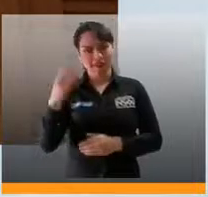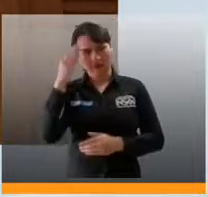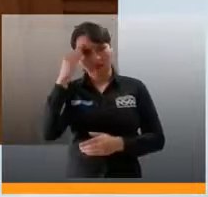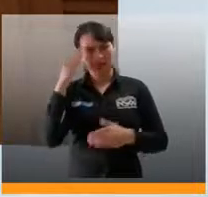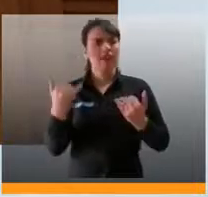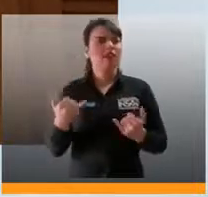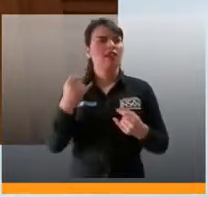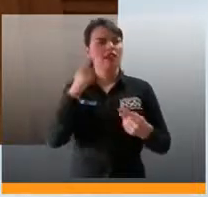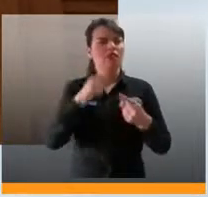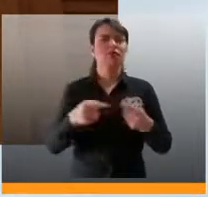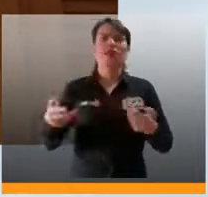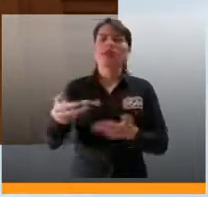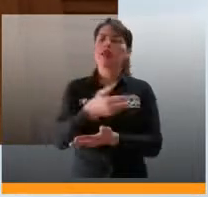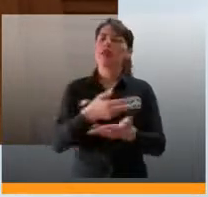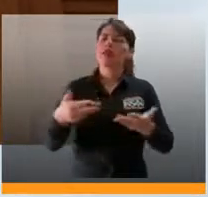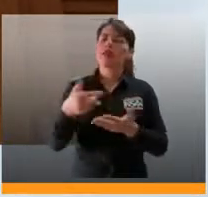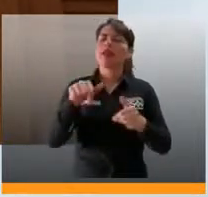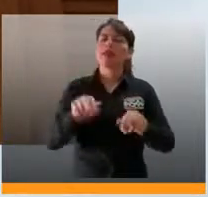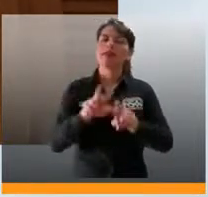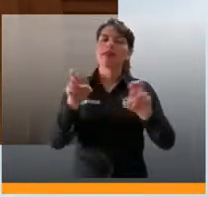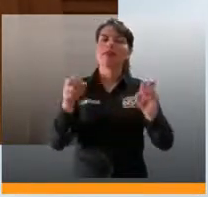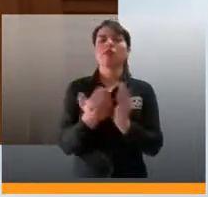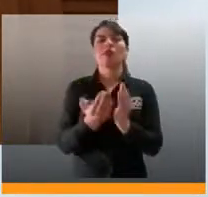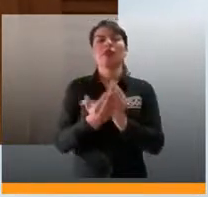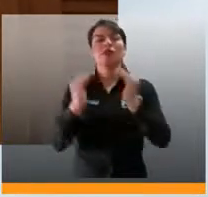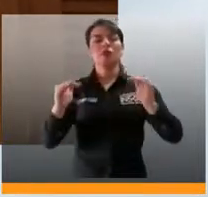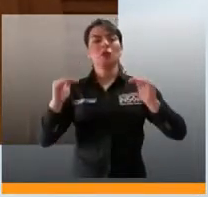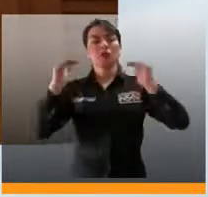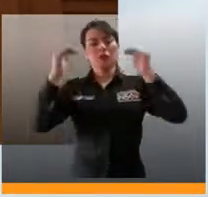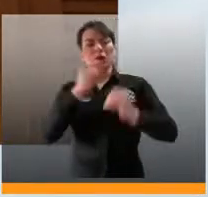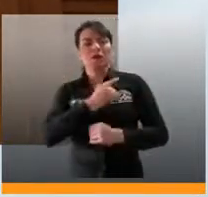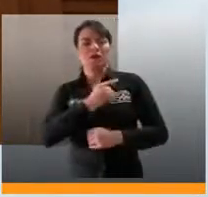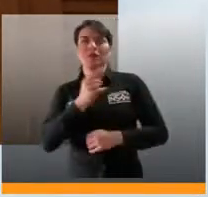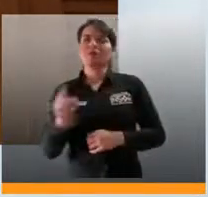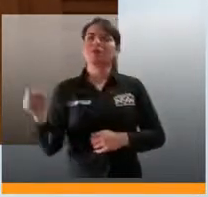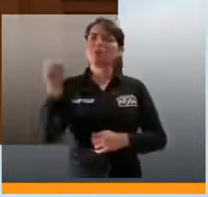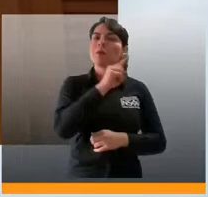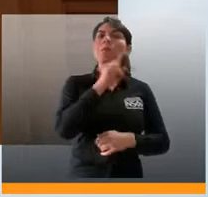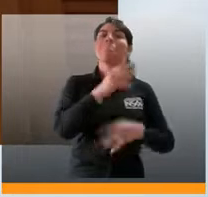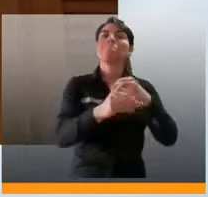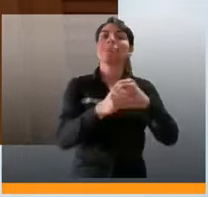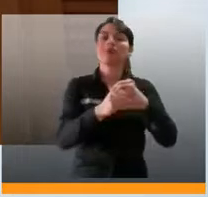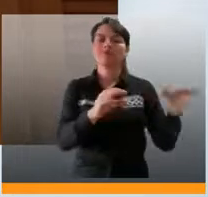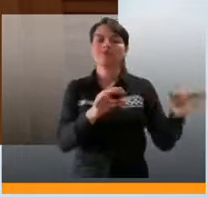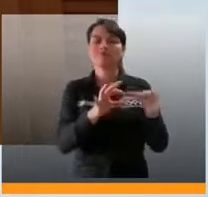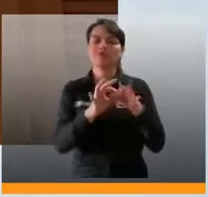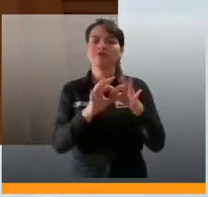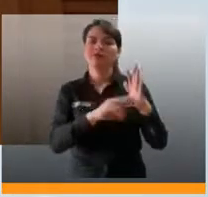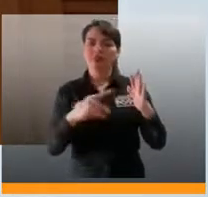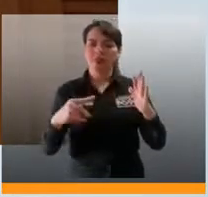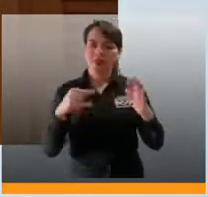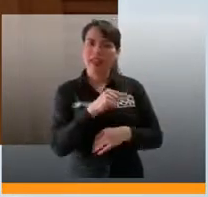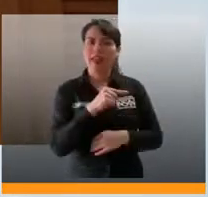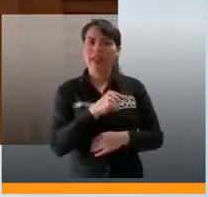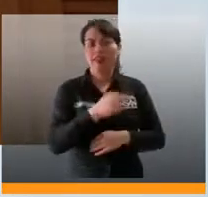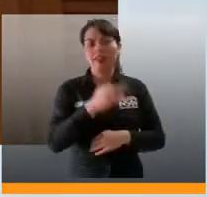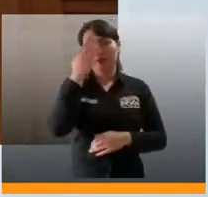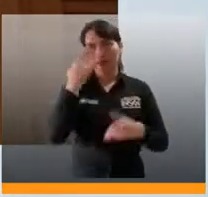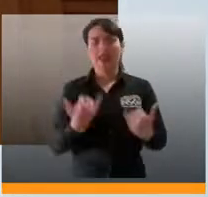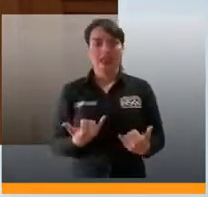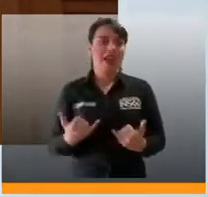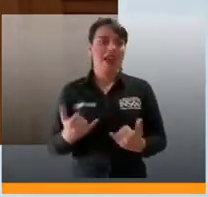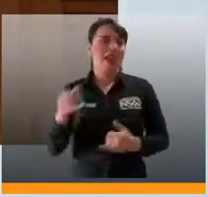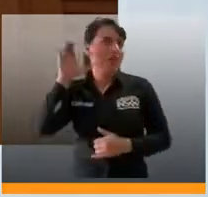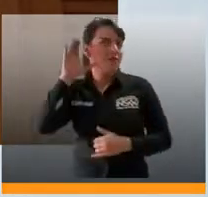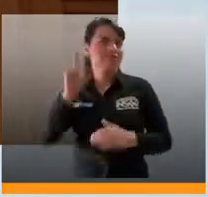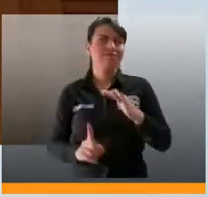alrededor de la educación superior y la mediación de la tecnología en ello. Obviamente, un tema muy pertinente en